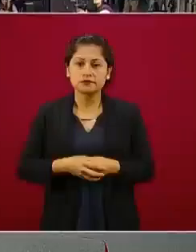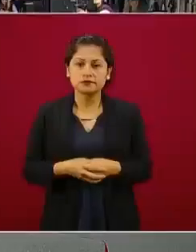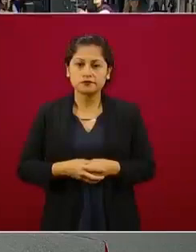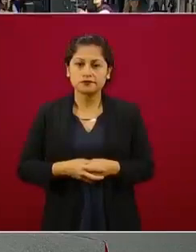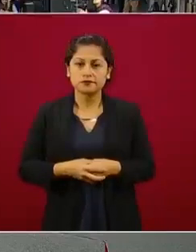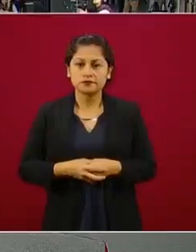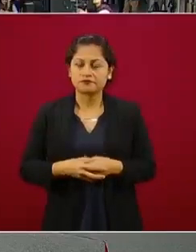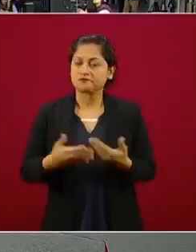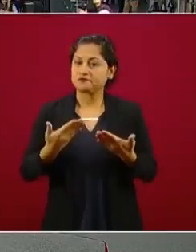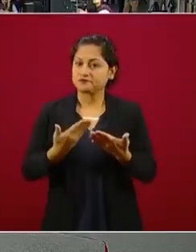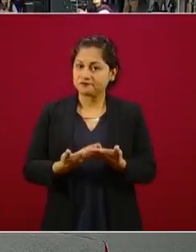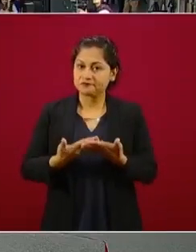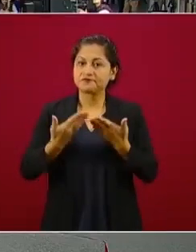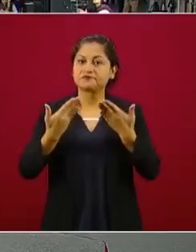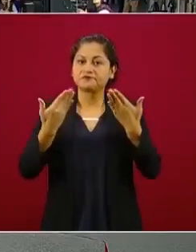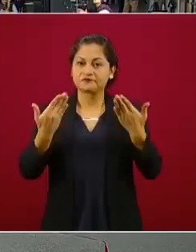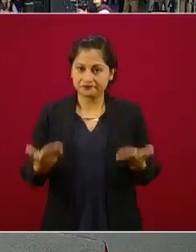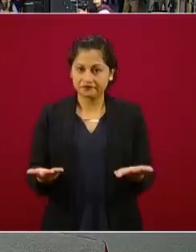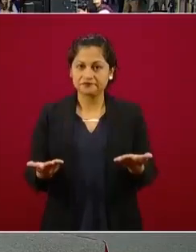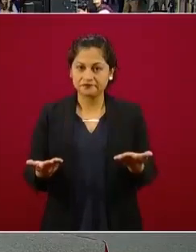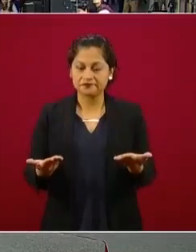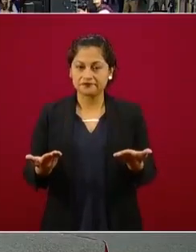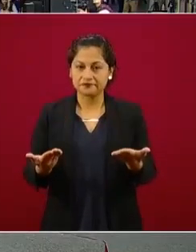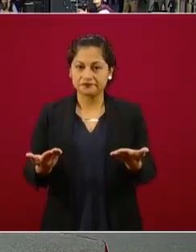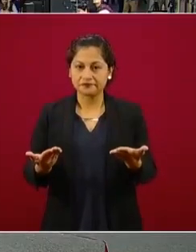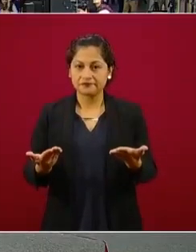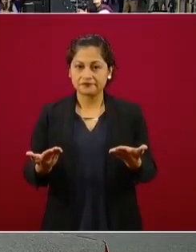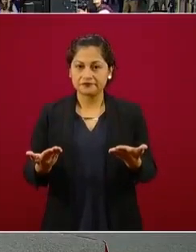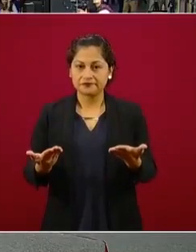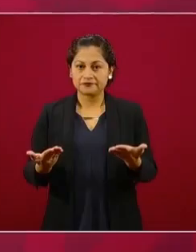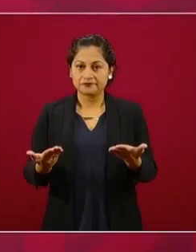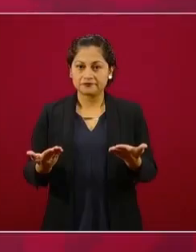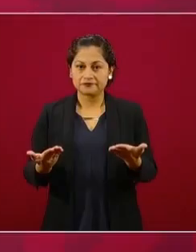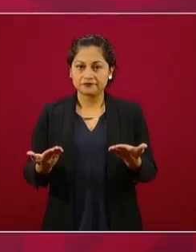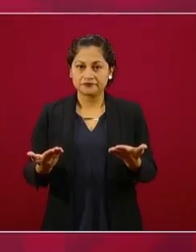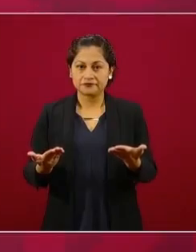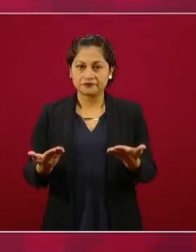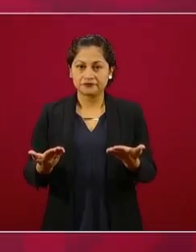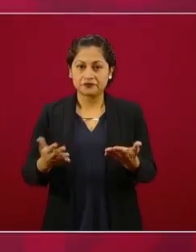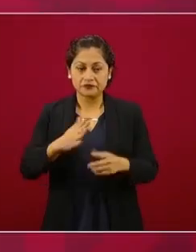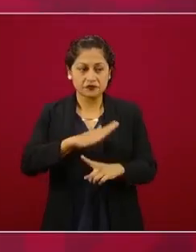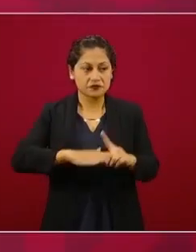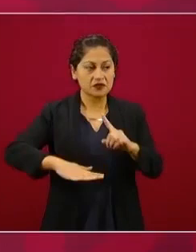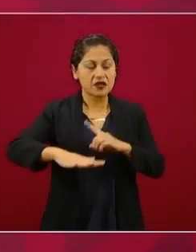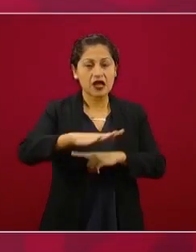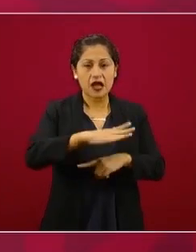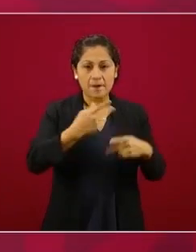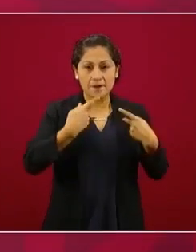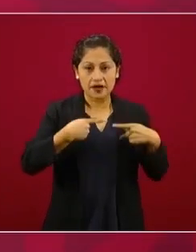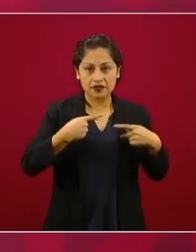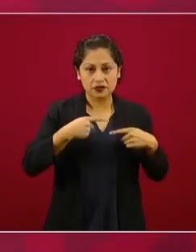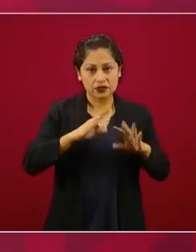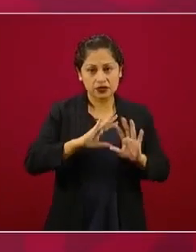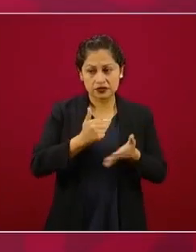recursos. Ahora es el mismo pueblo ayudando al